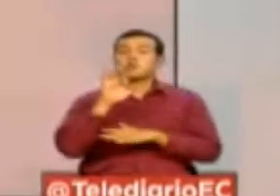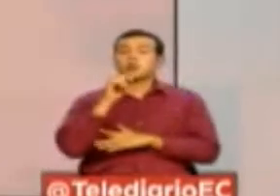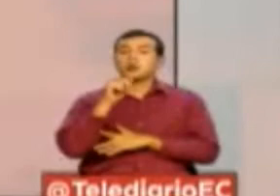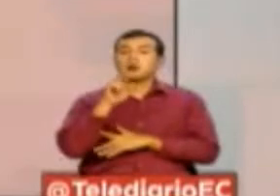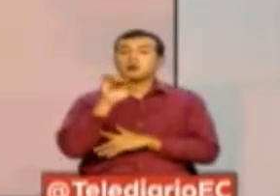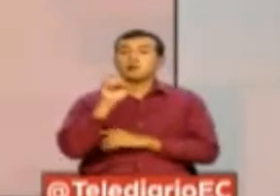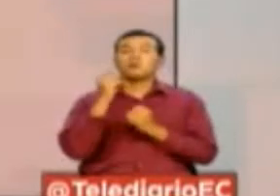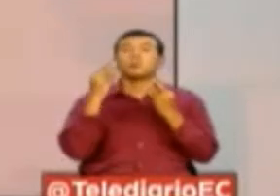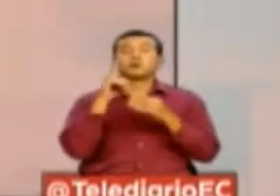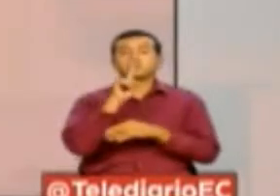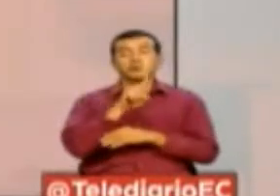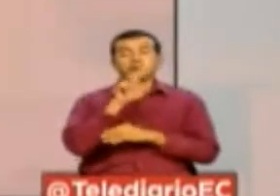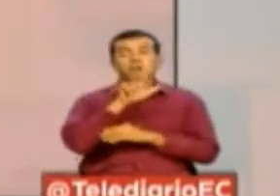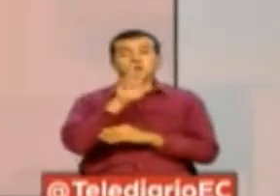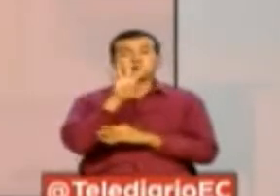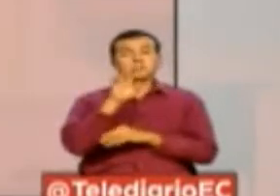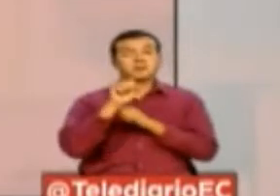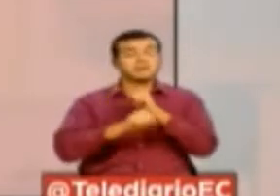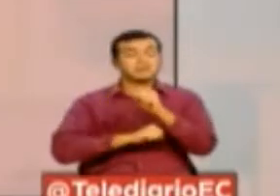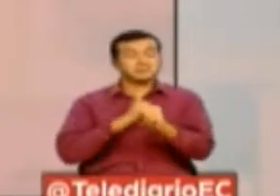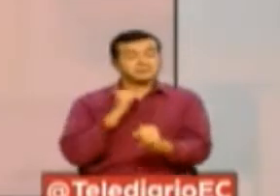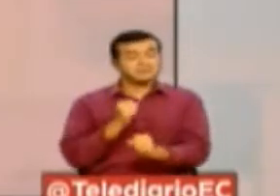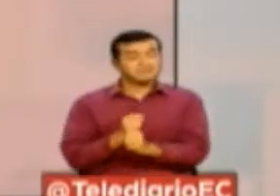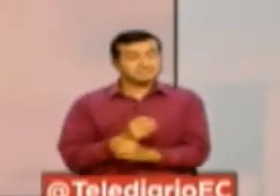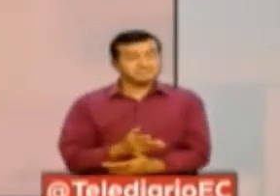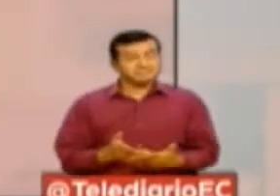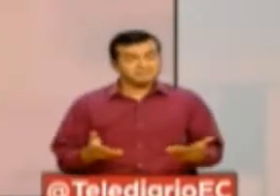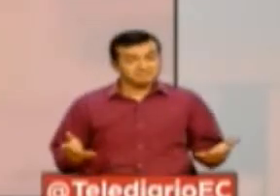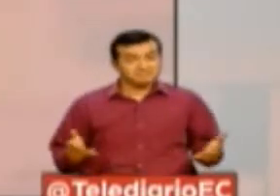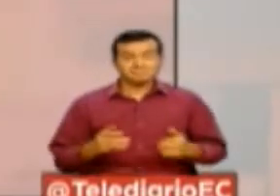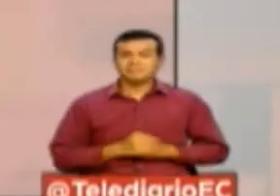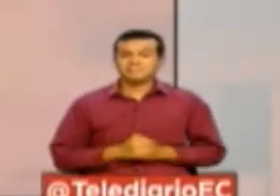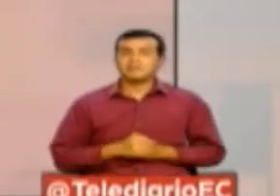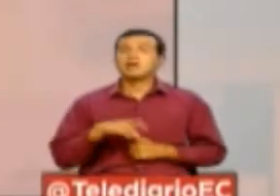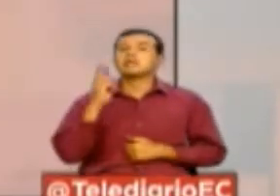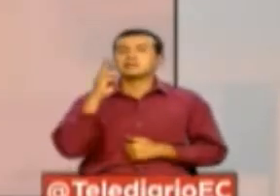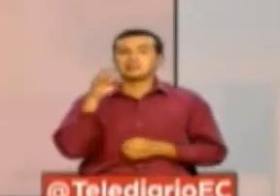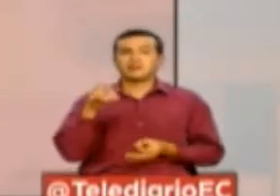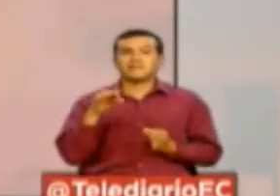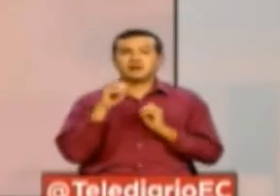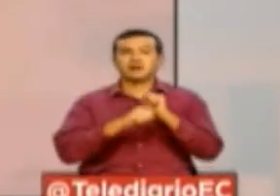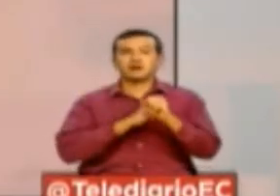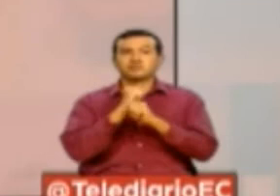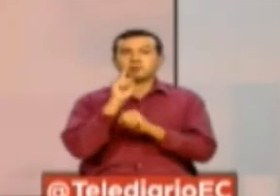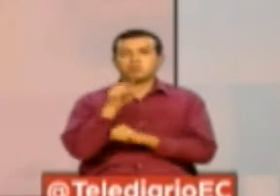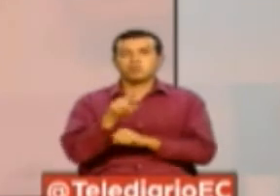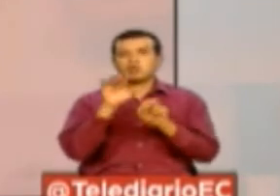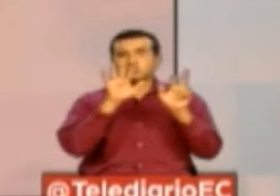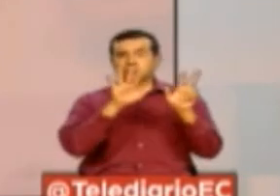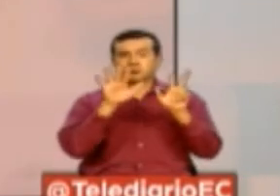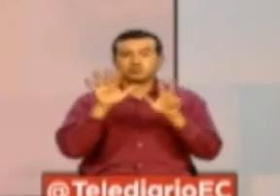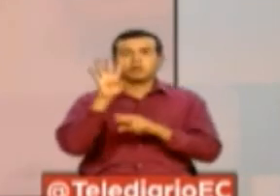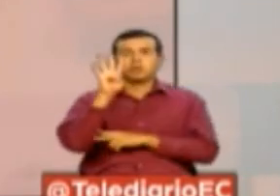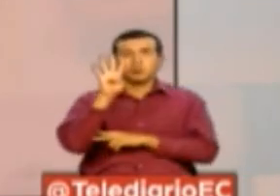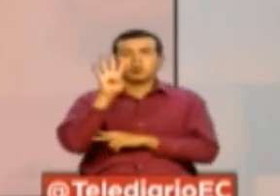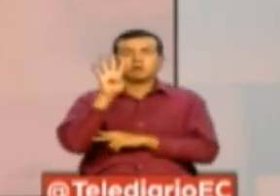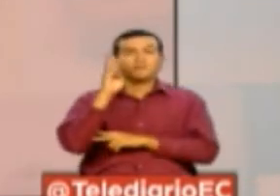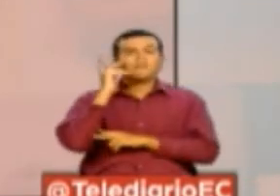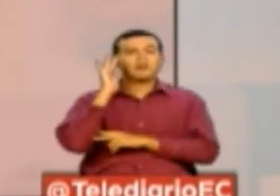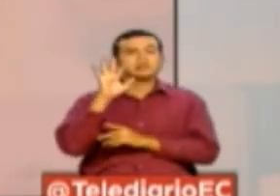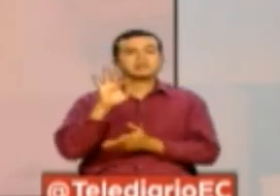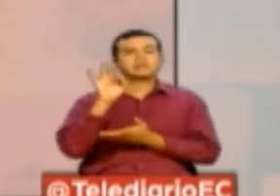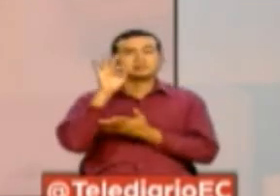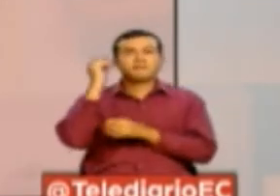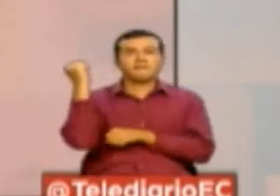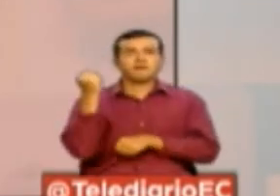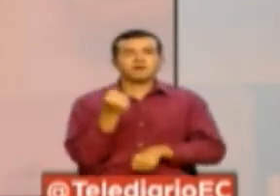cumple 134 años el 16 de febrero de 1884 quedó marcado por